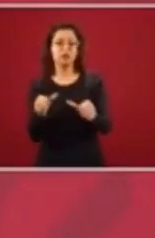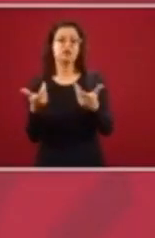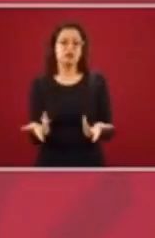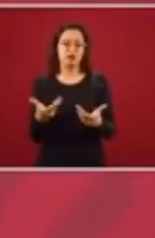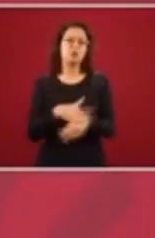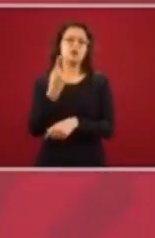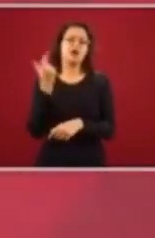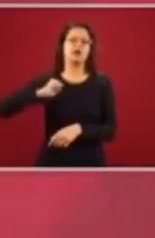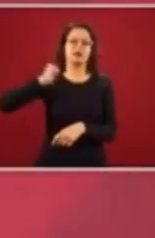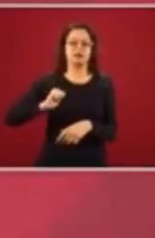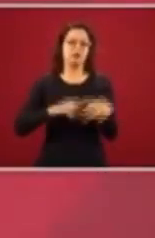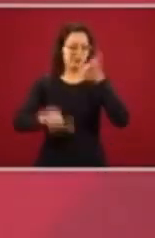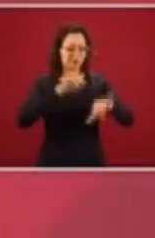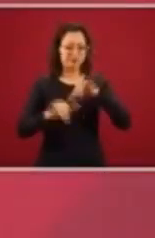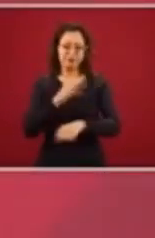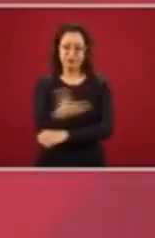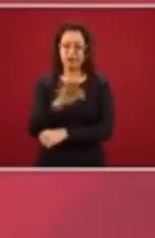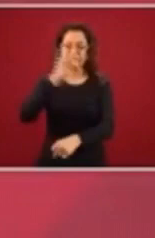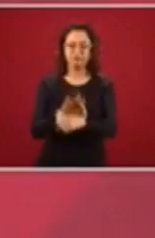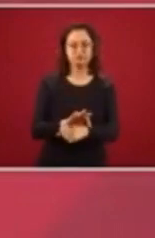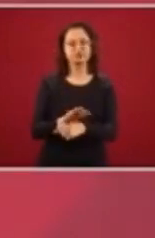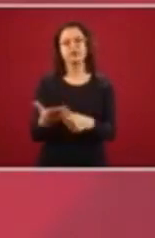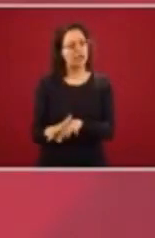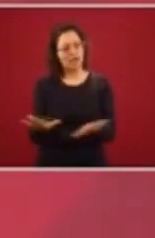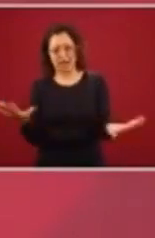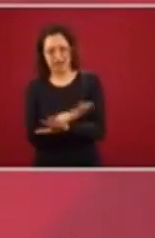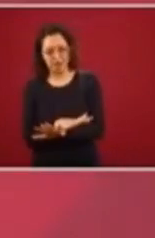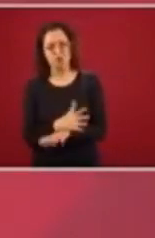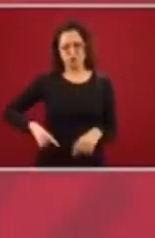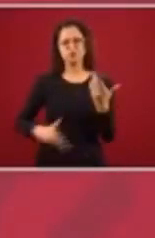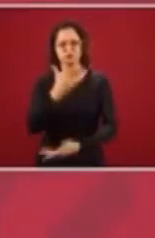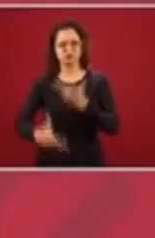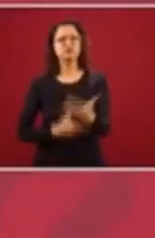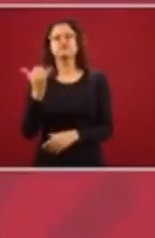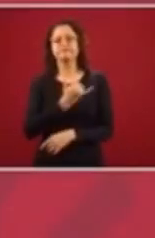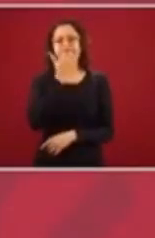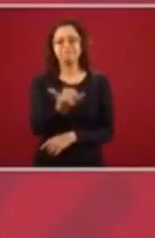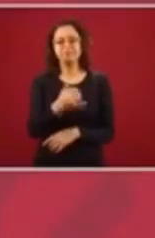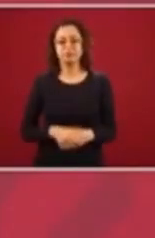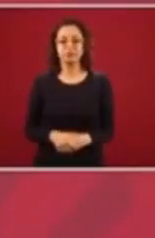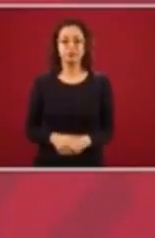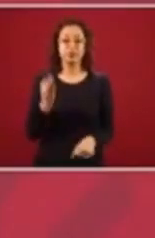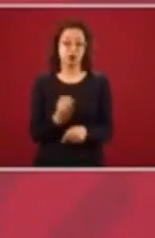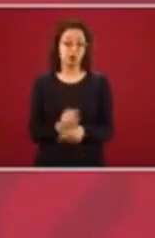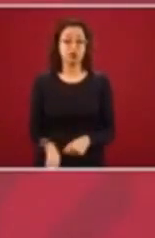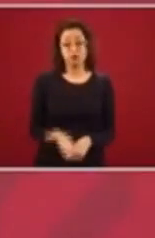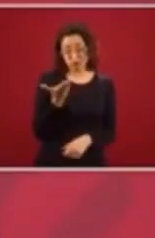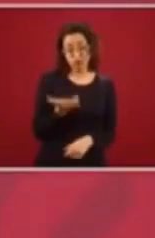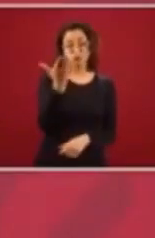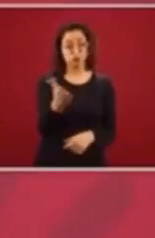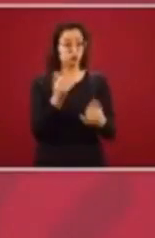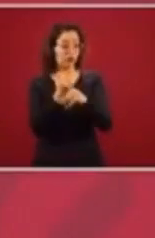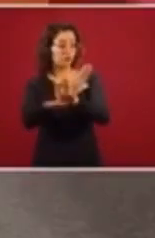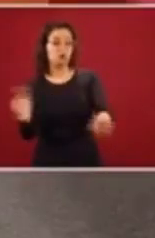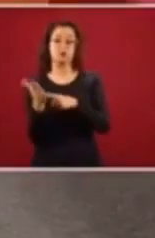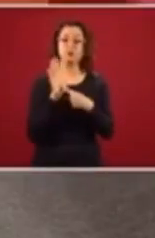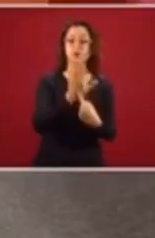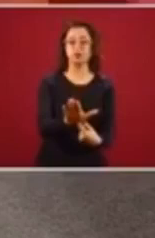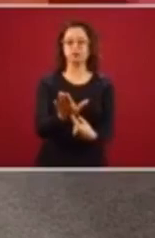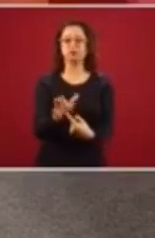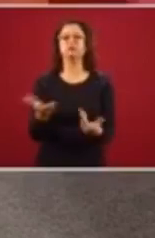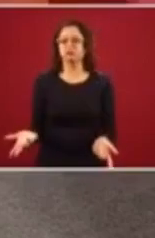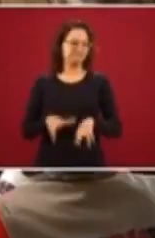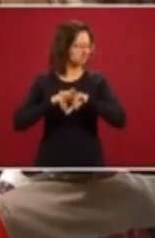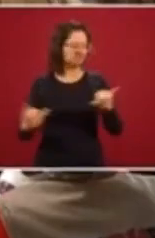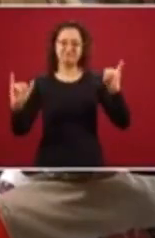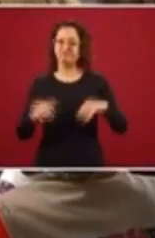de fertilizante. Se federalizó en el caso de Guerrero. Y lo que tú estás aquí dando a conocer, lo vamos